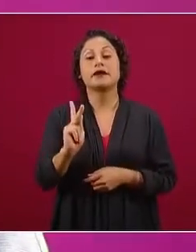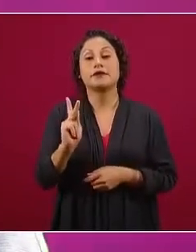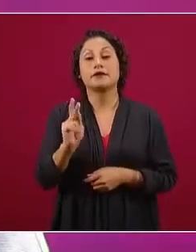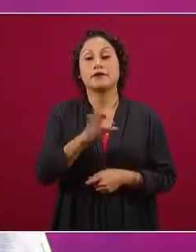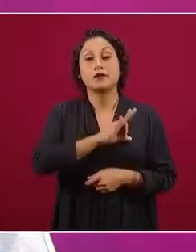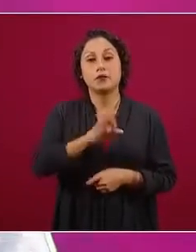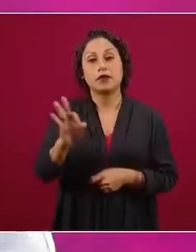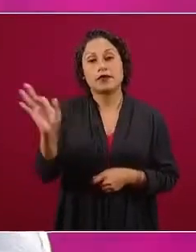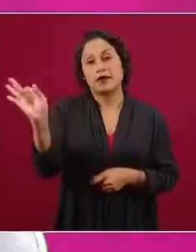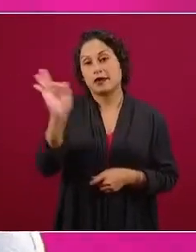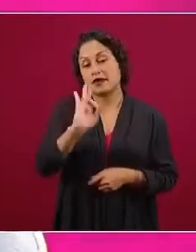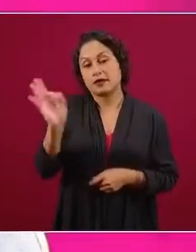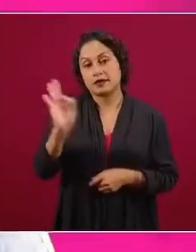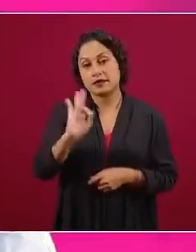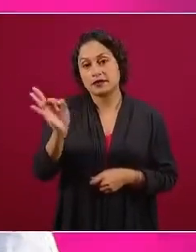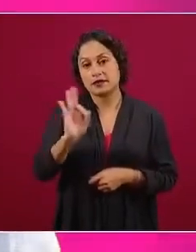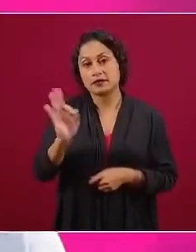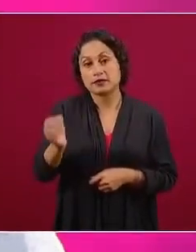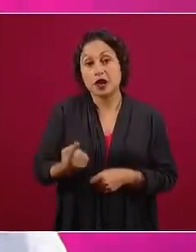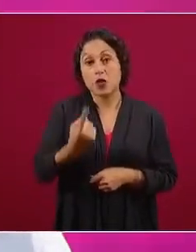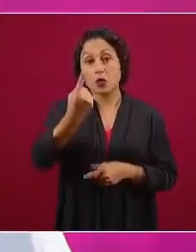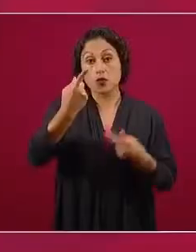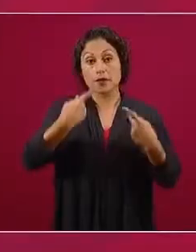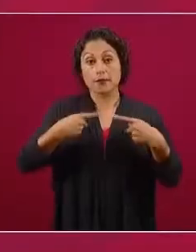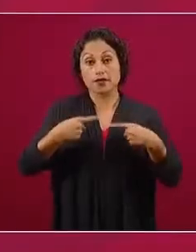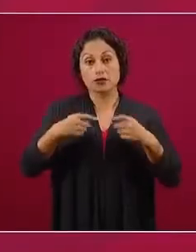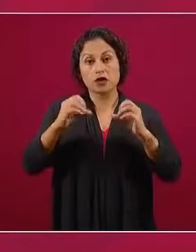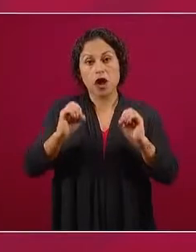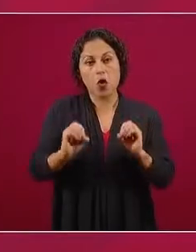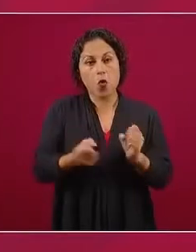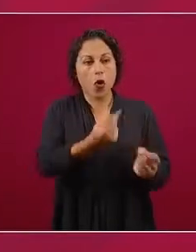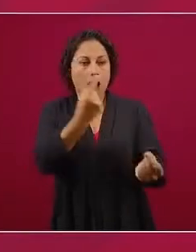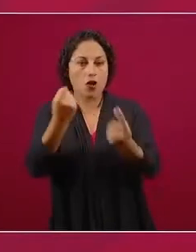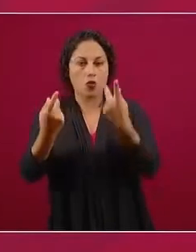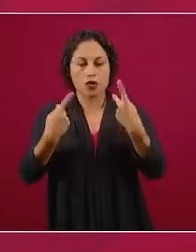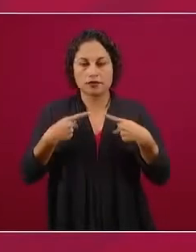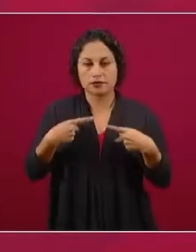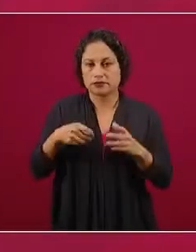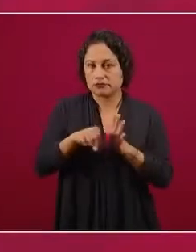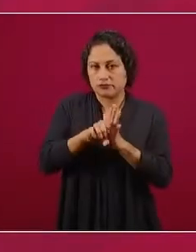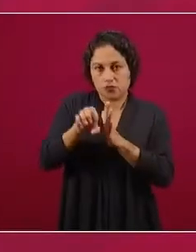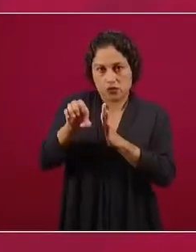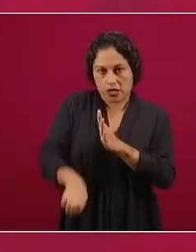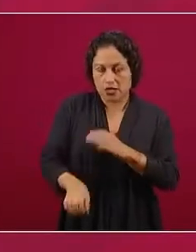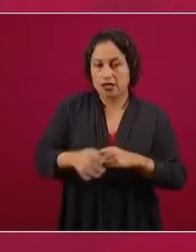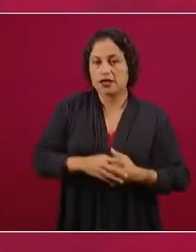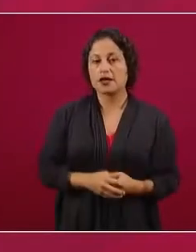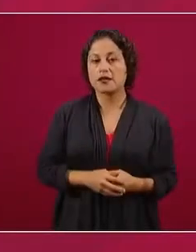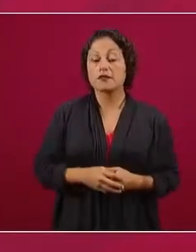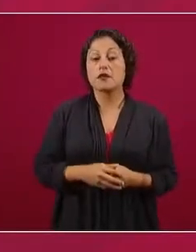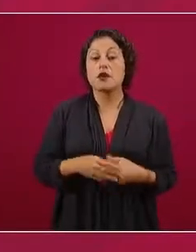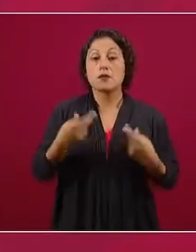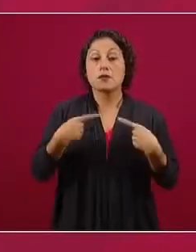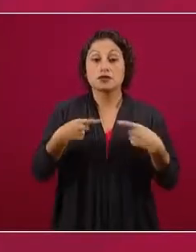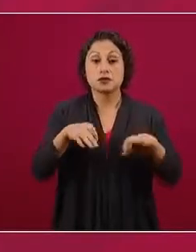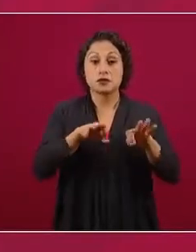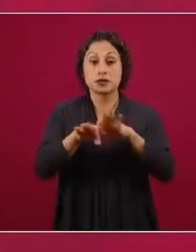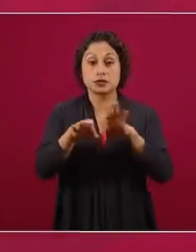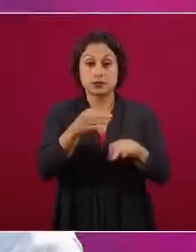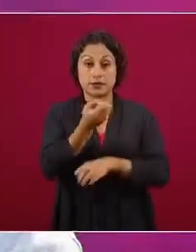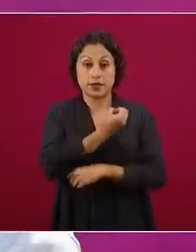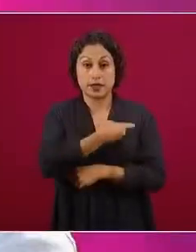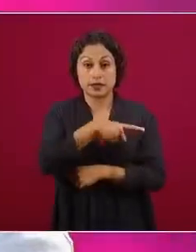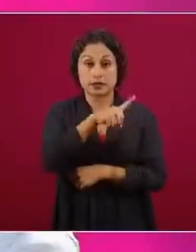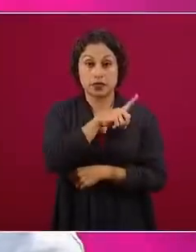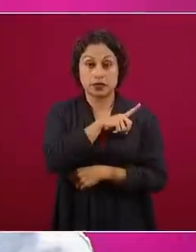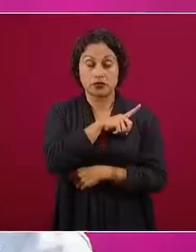una persona o un grupo de personas, por ejemplo, los y las profesionales de la salud, difiera de